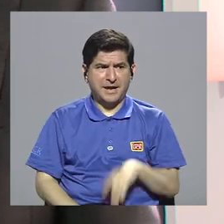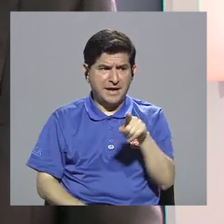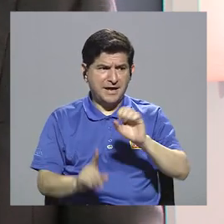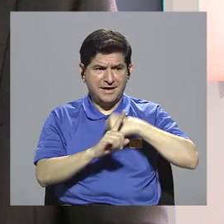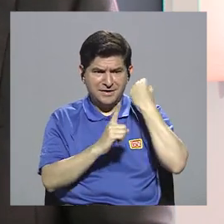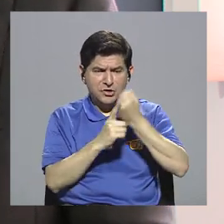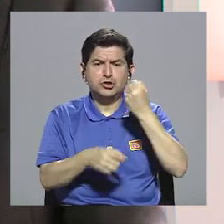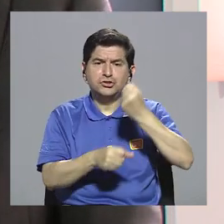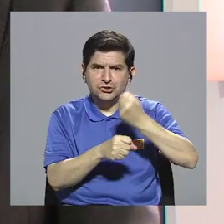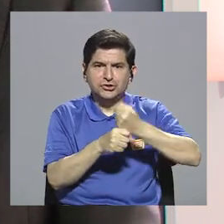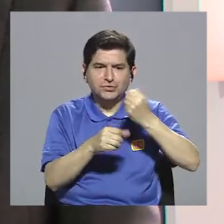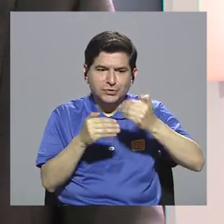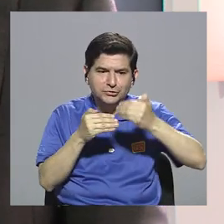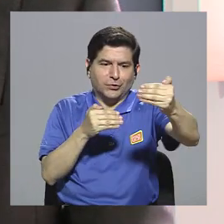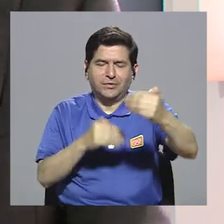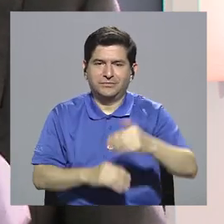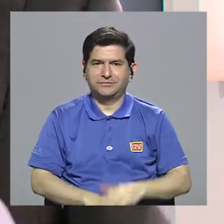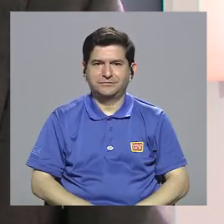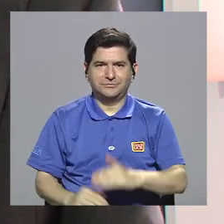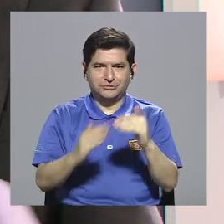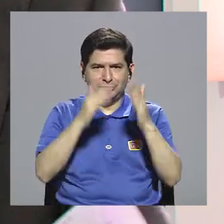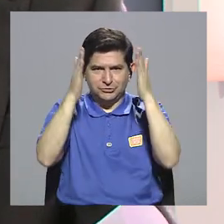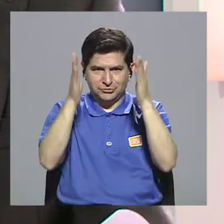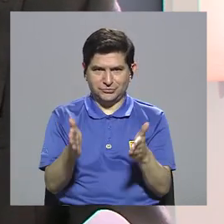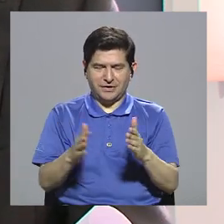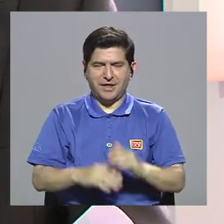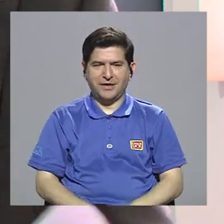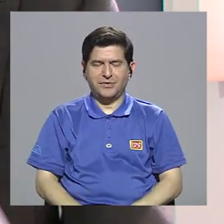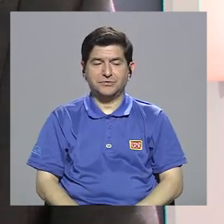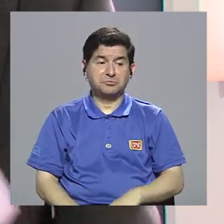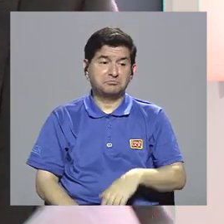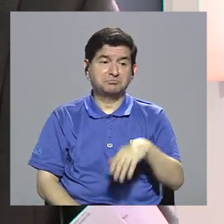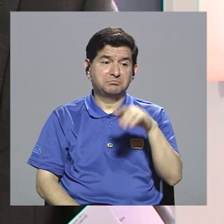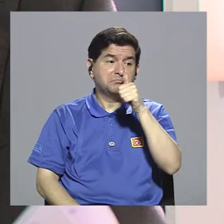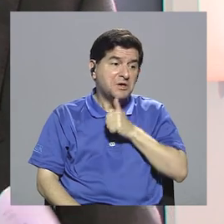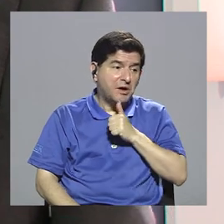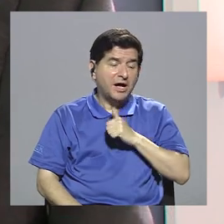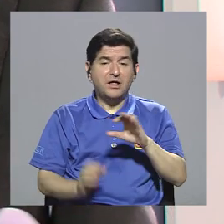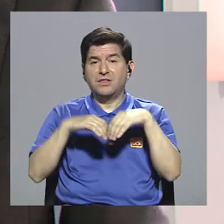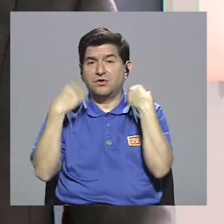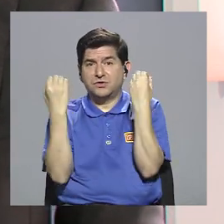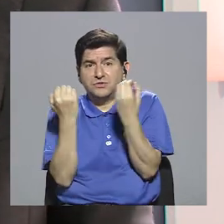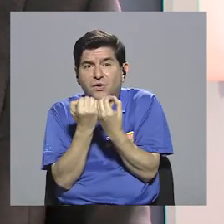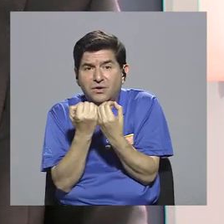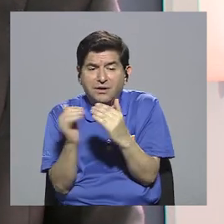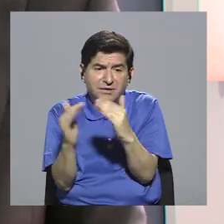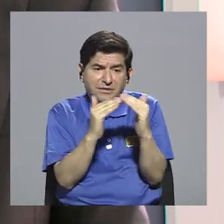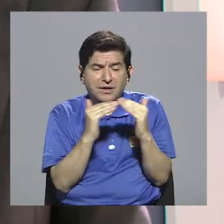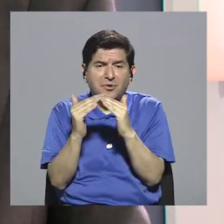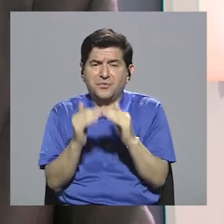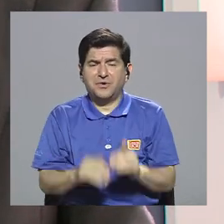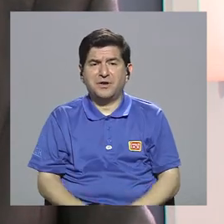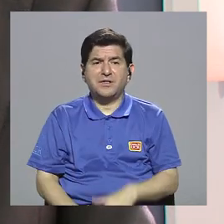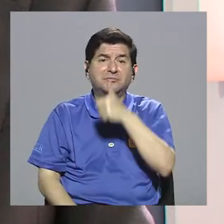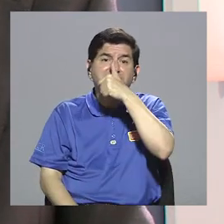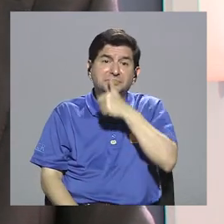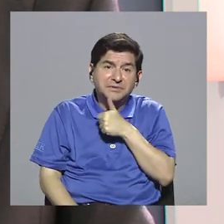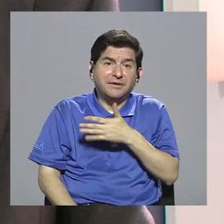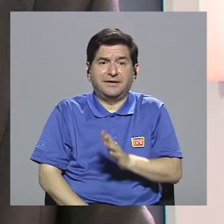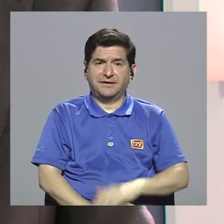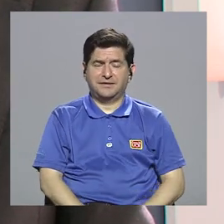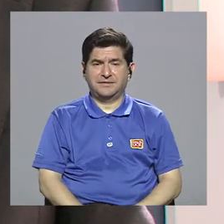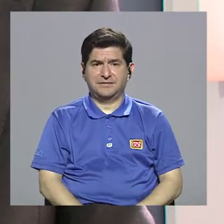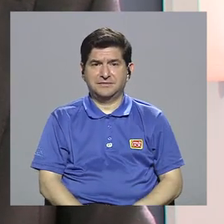es donde se trabaja los ciudadanos son privados las organizaciones en la comunidad muchas son privadas